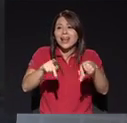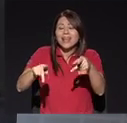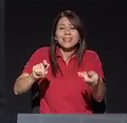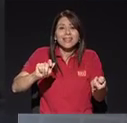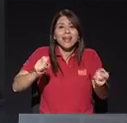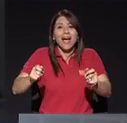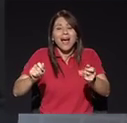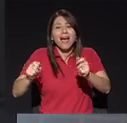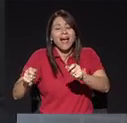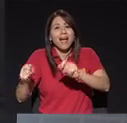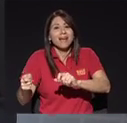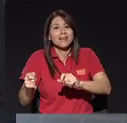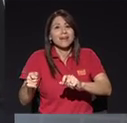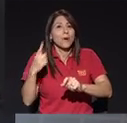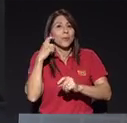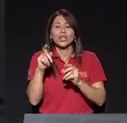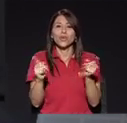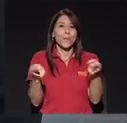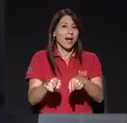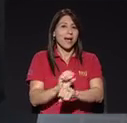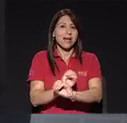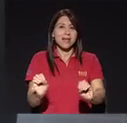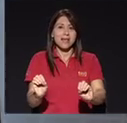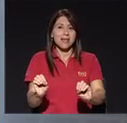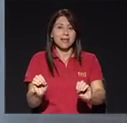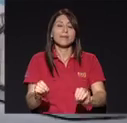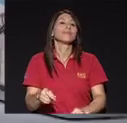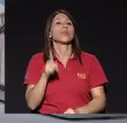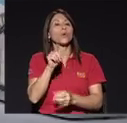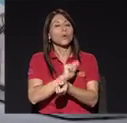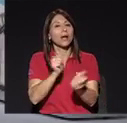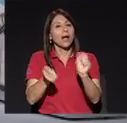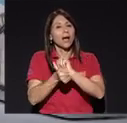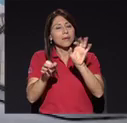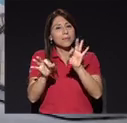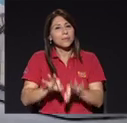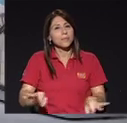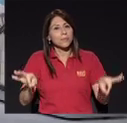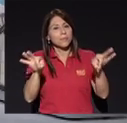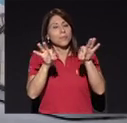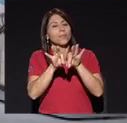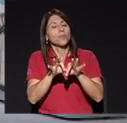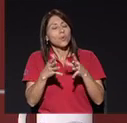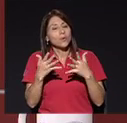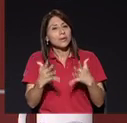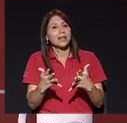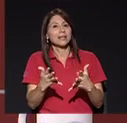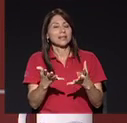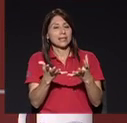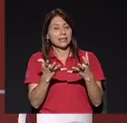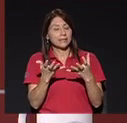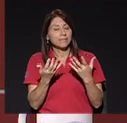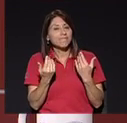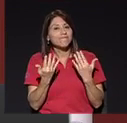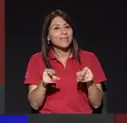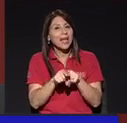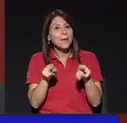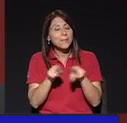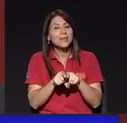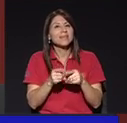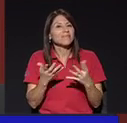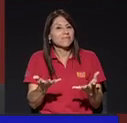gente cambie, porque eso no pasa, ¿verdad? Y un cambio importante, y ustedes lo mencionaron al inicio del programa y no quisiera dejarlo